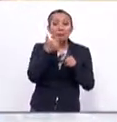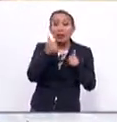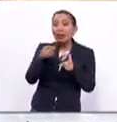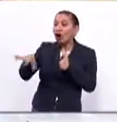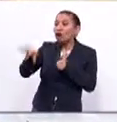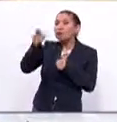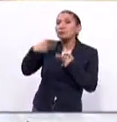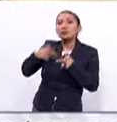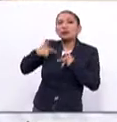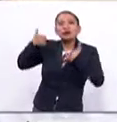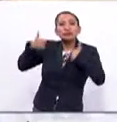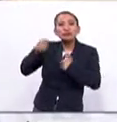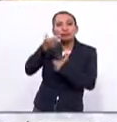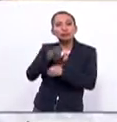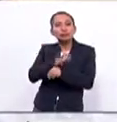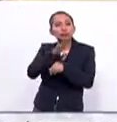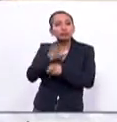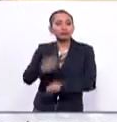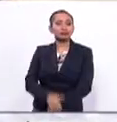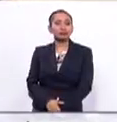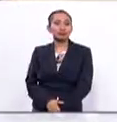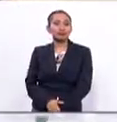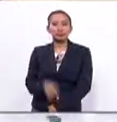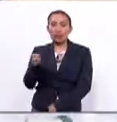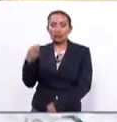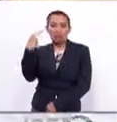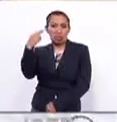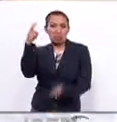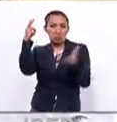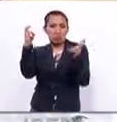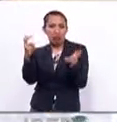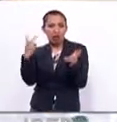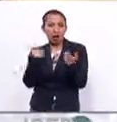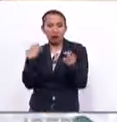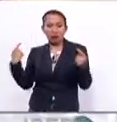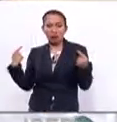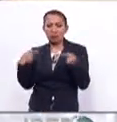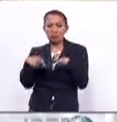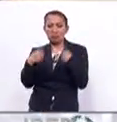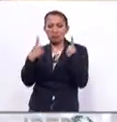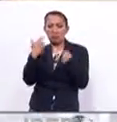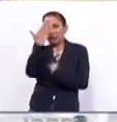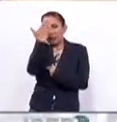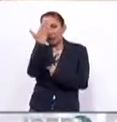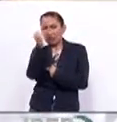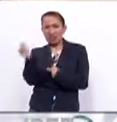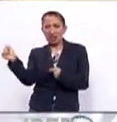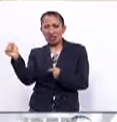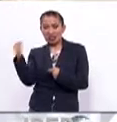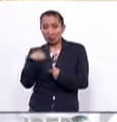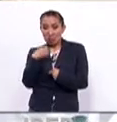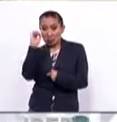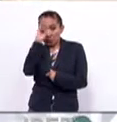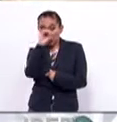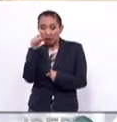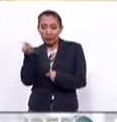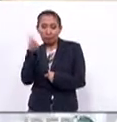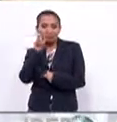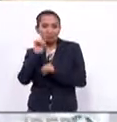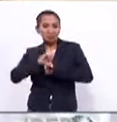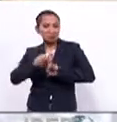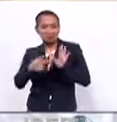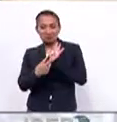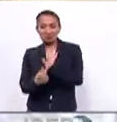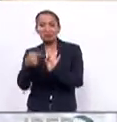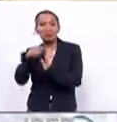cuesta encontrar trabajadores. Un fenómeno que llamamos un desencuentro de habilidades y que en mi opinión es la muestra más